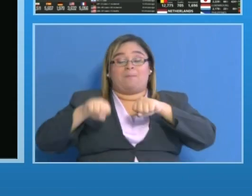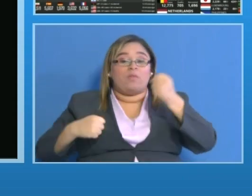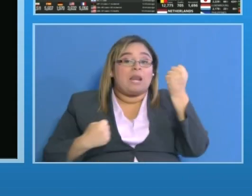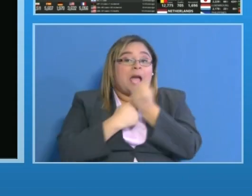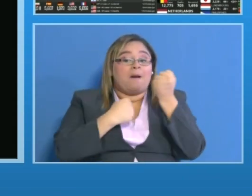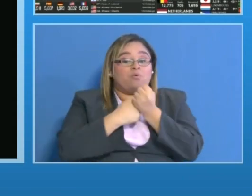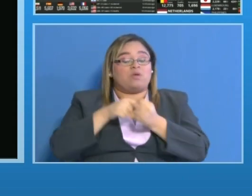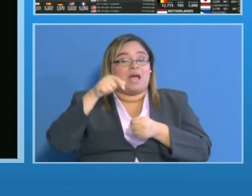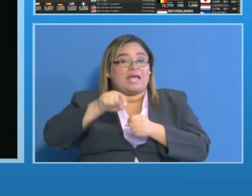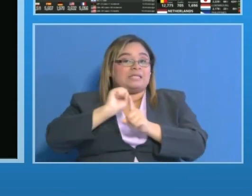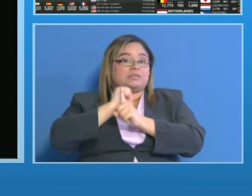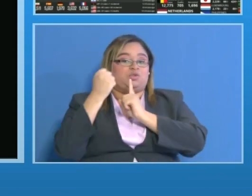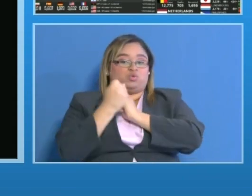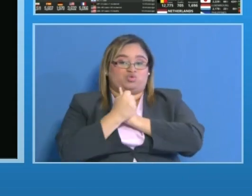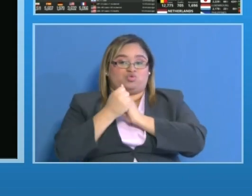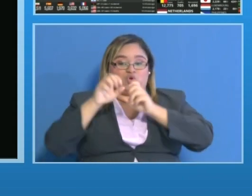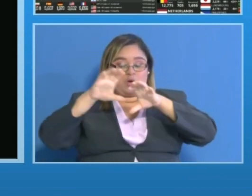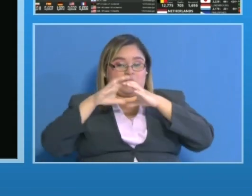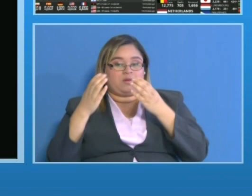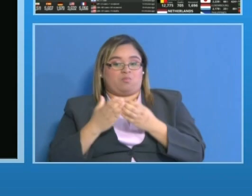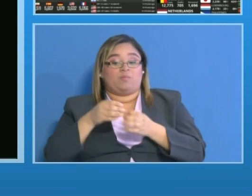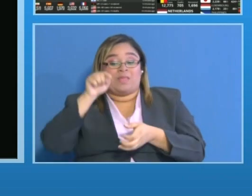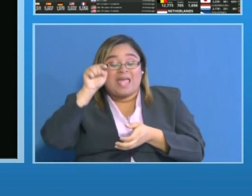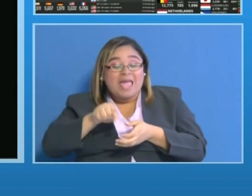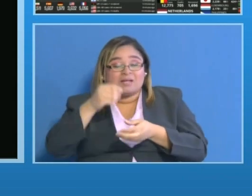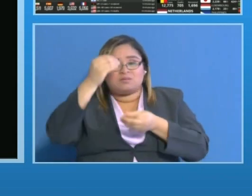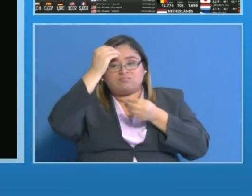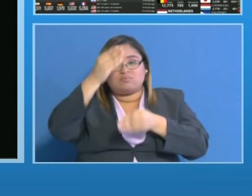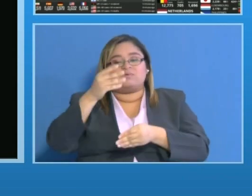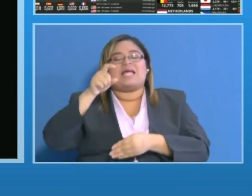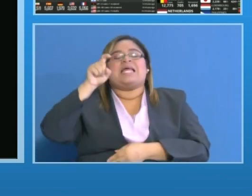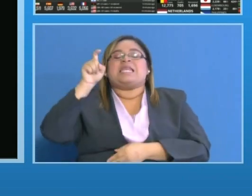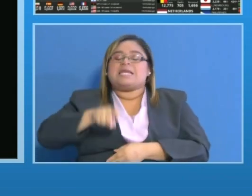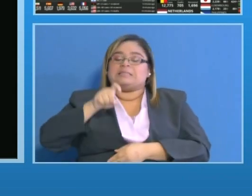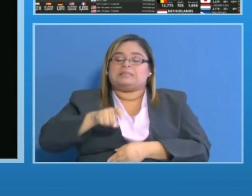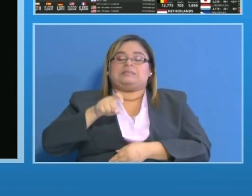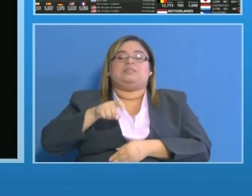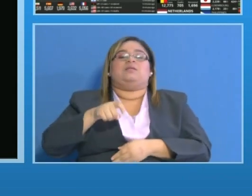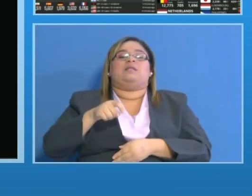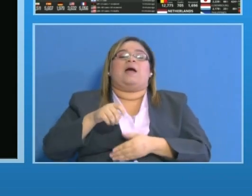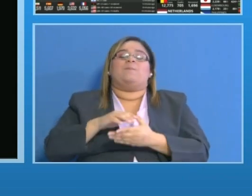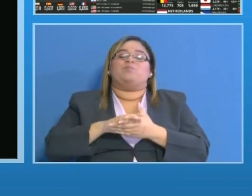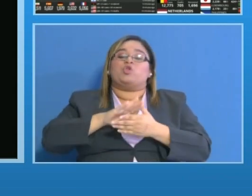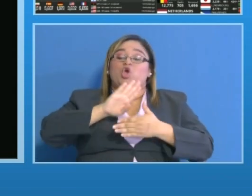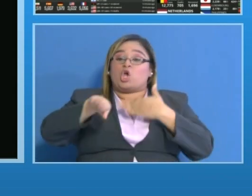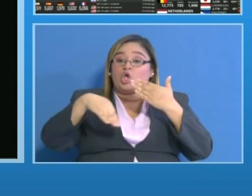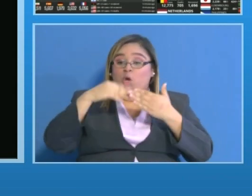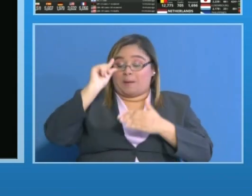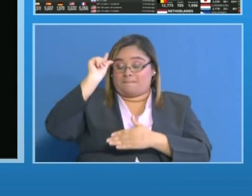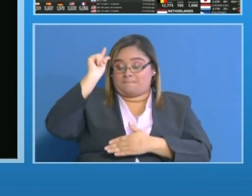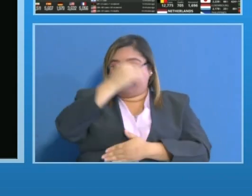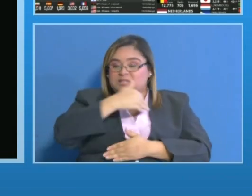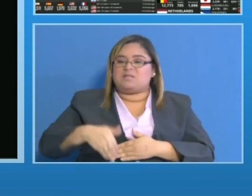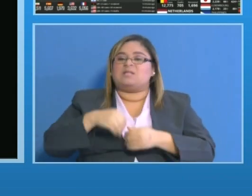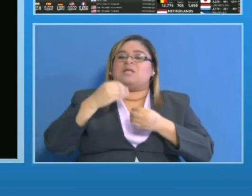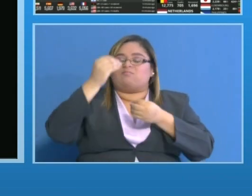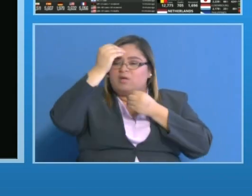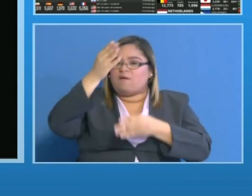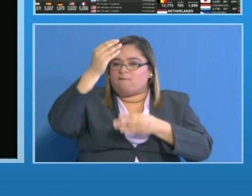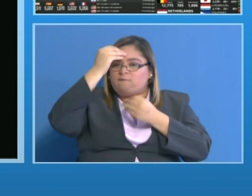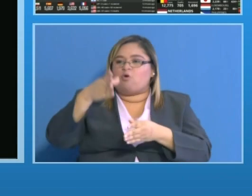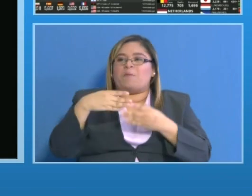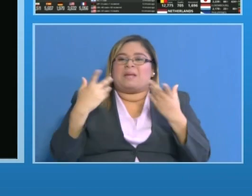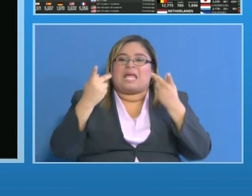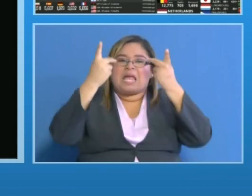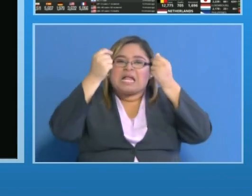mundo. En ese comunicado exigen la rendición de cuentas y que los recursos sean reorientados realmente a las